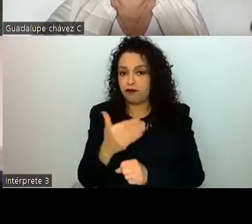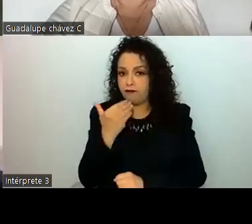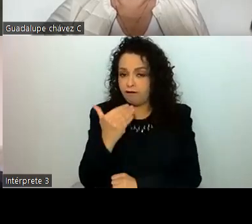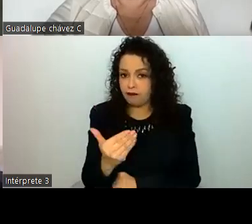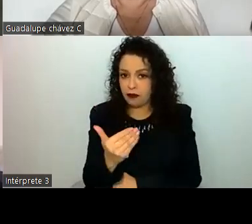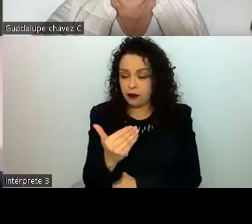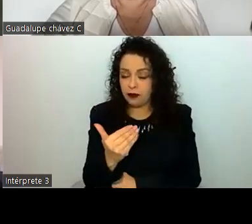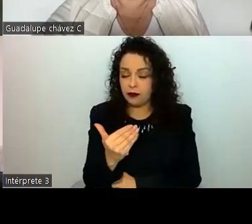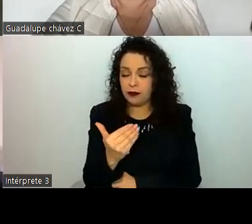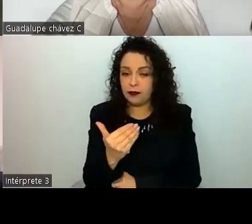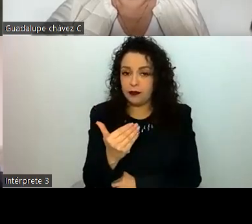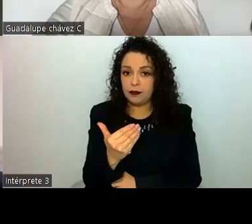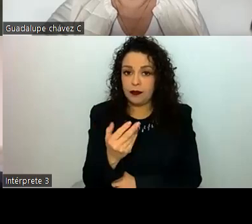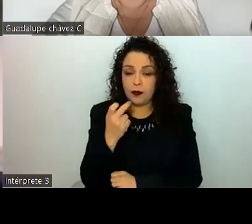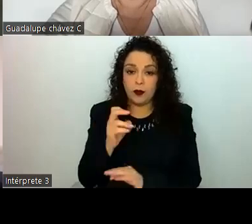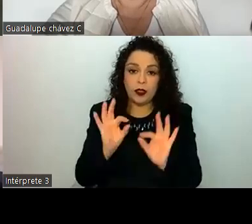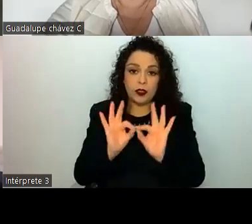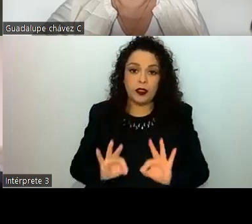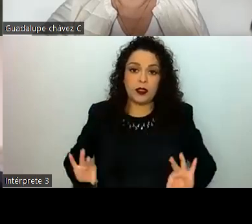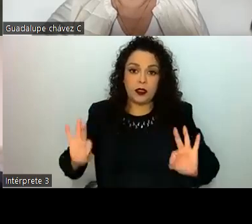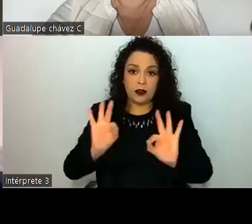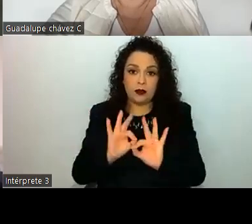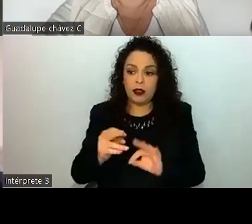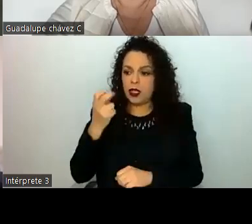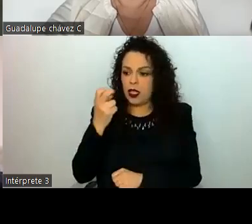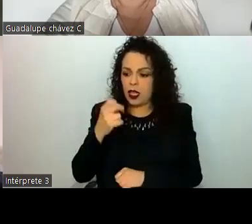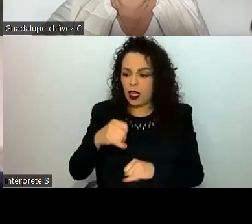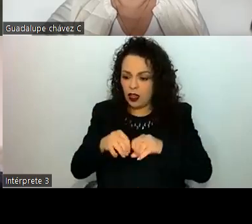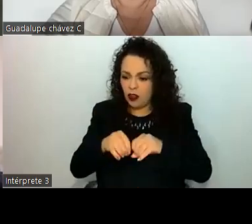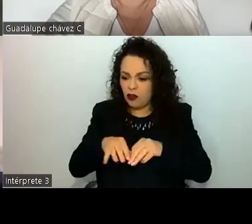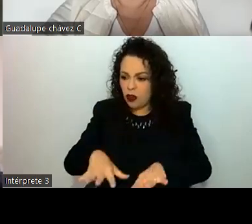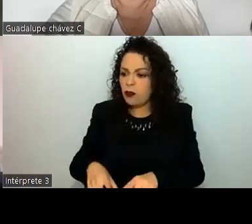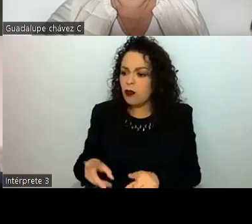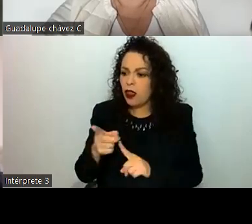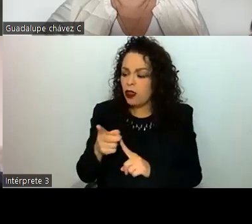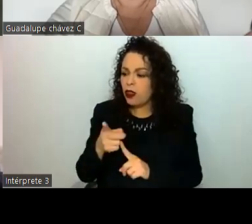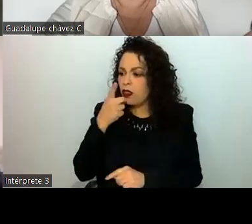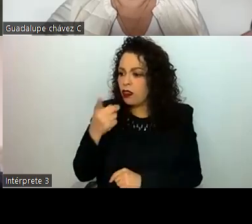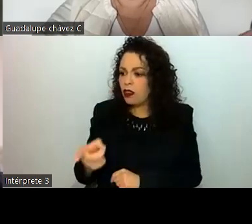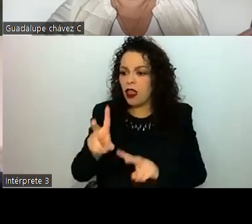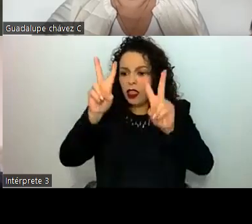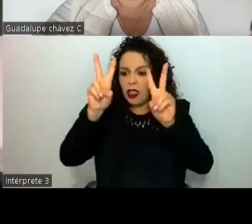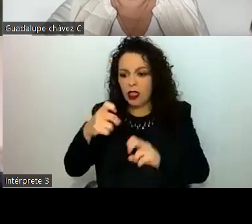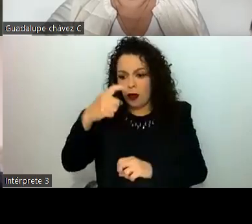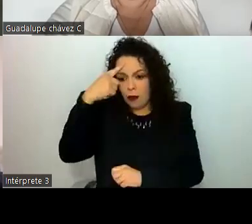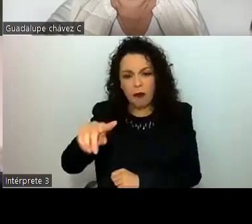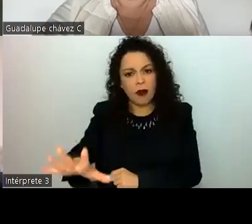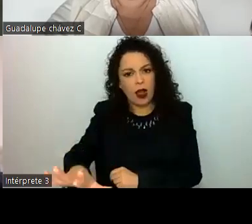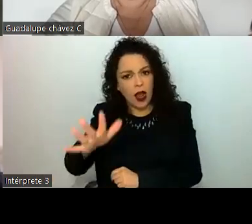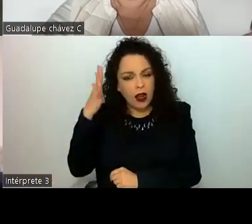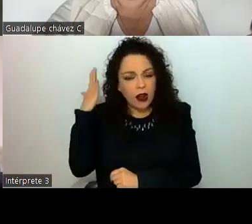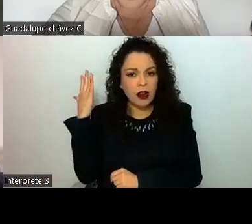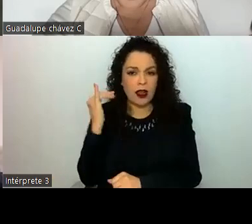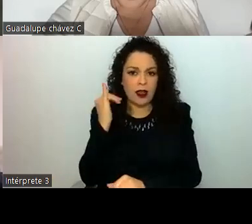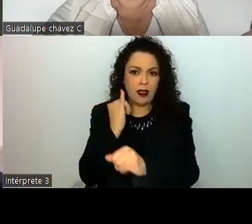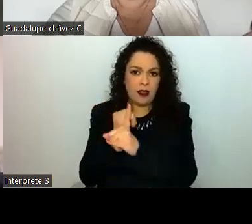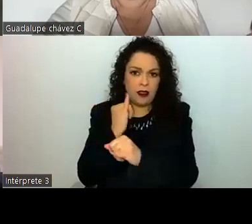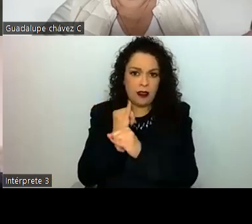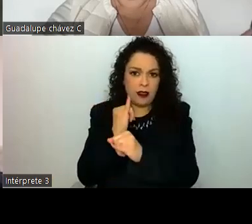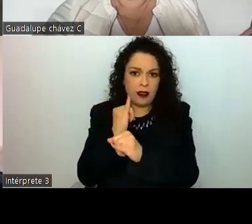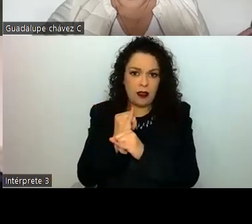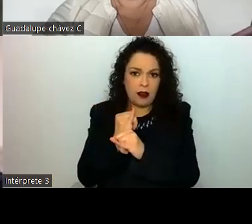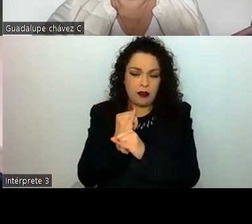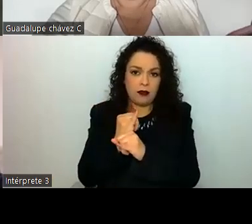Cabe señalar que dichas fuentes refieren a la velocidad para el servicio de acceso a Internet y define la tasa de transmisión